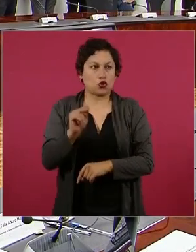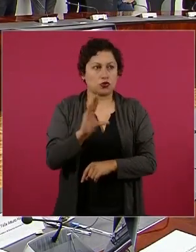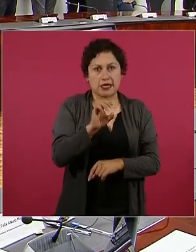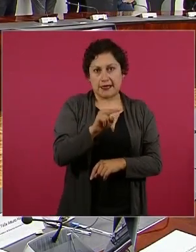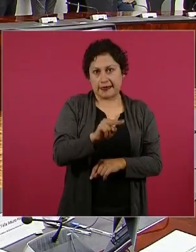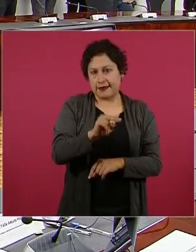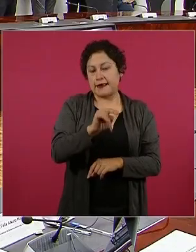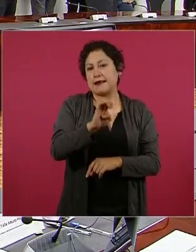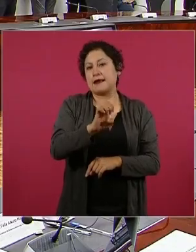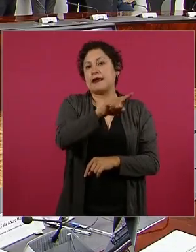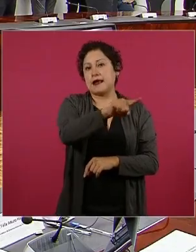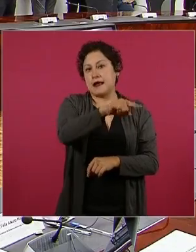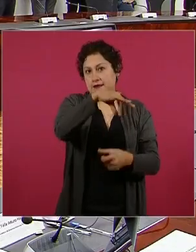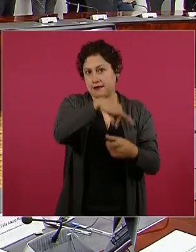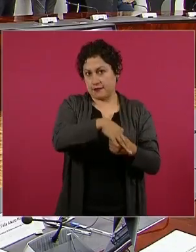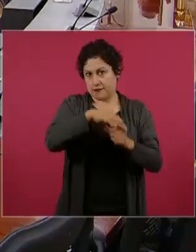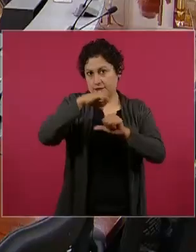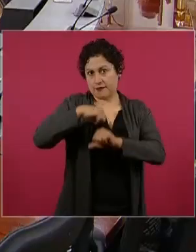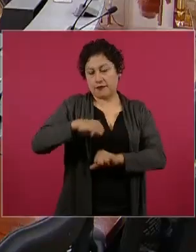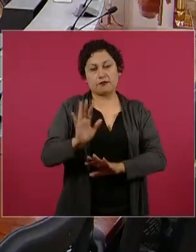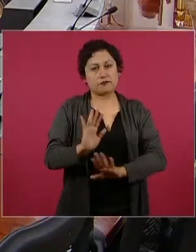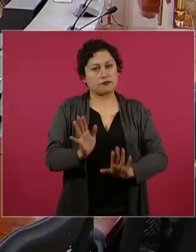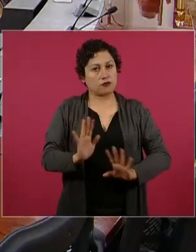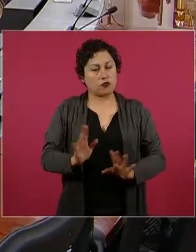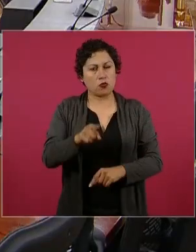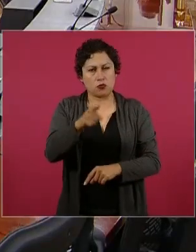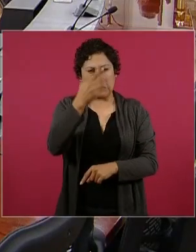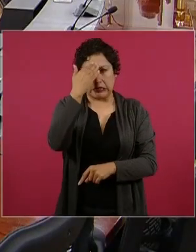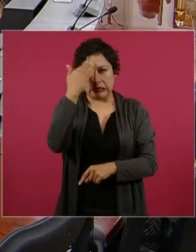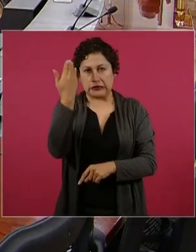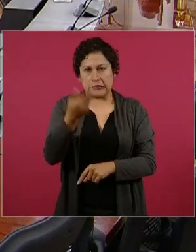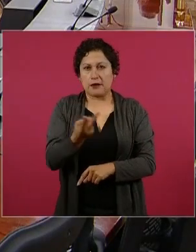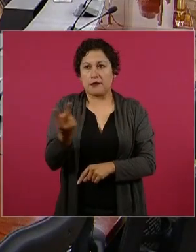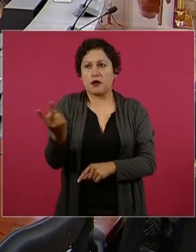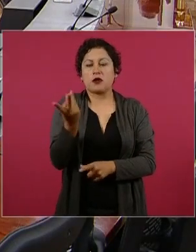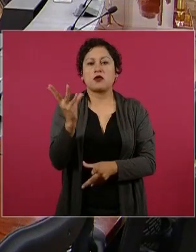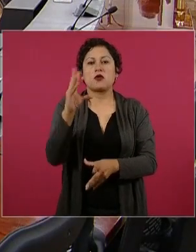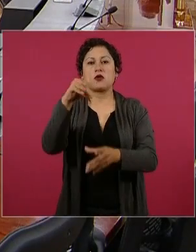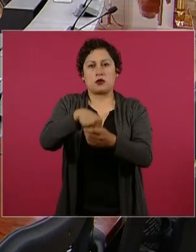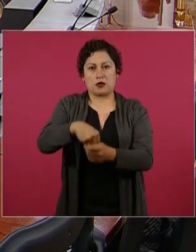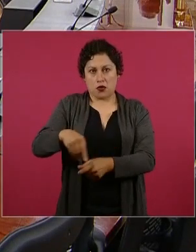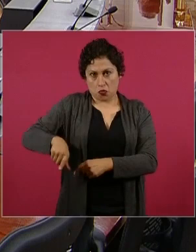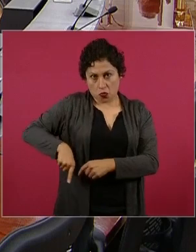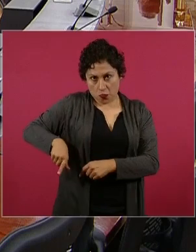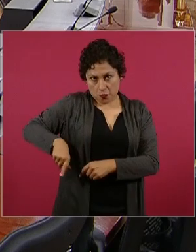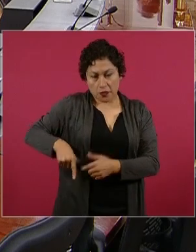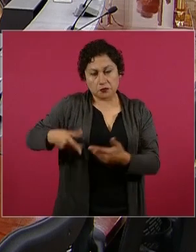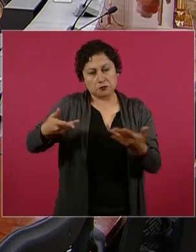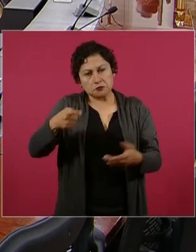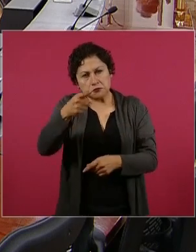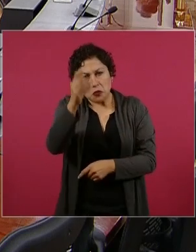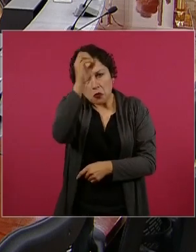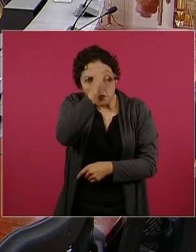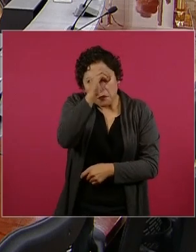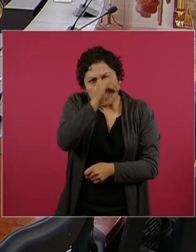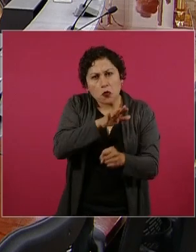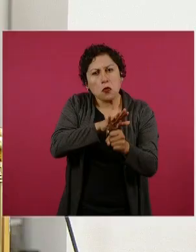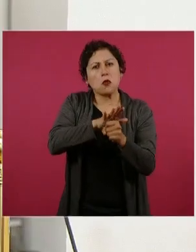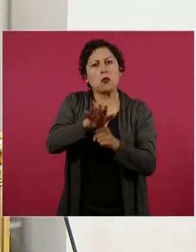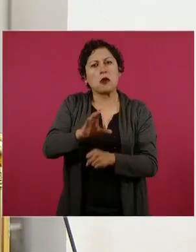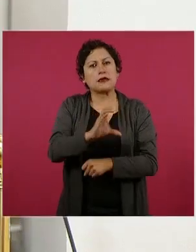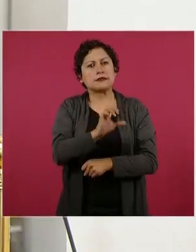Electoral. Estos poderes están en el gobierno. ¿Cómo usted lo ve de que esto no lo haga el CNE? ¿Va a ser